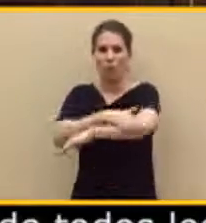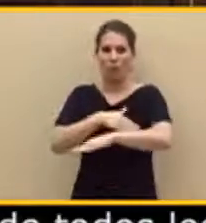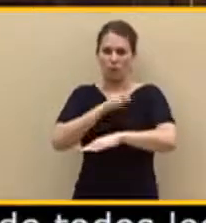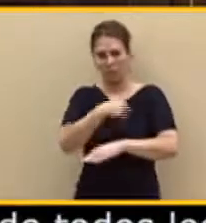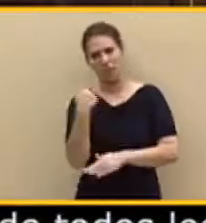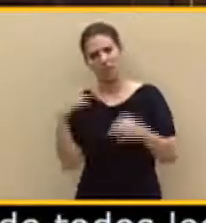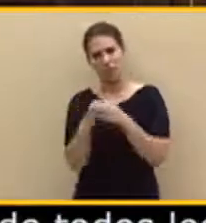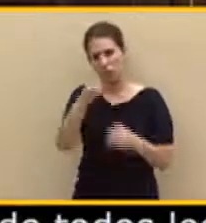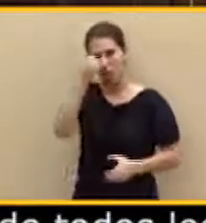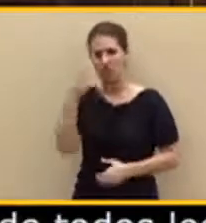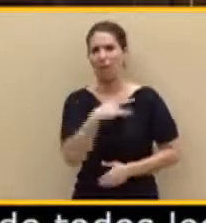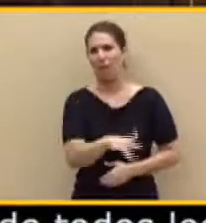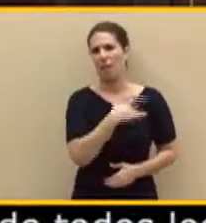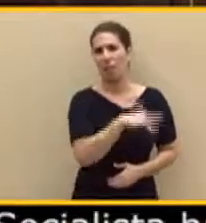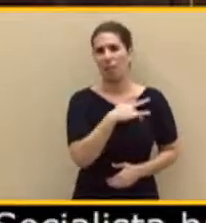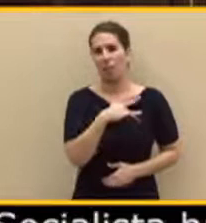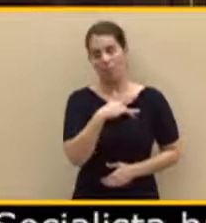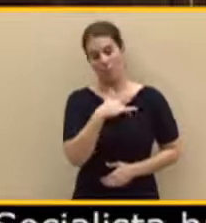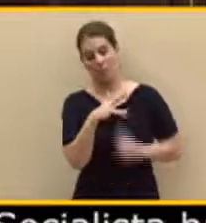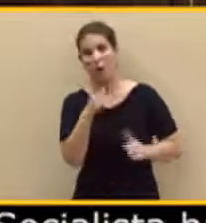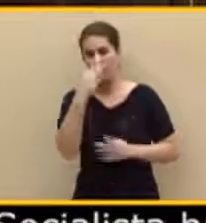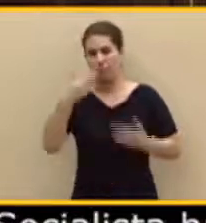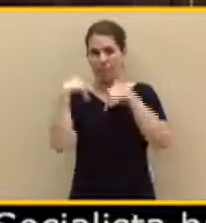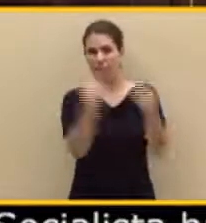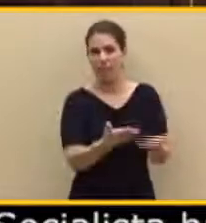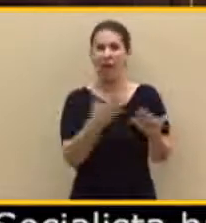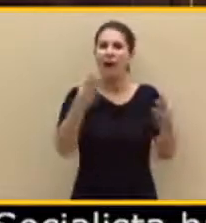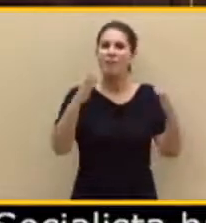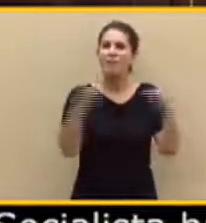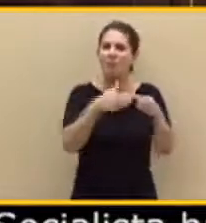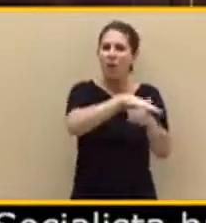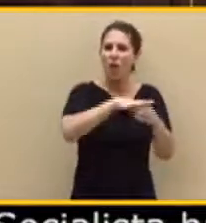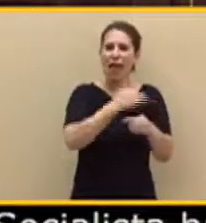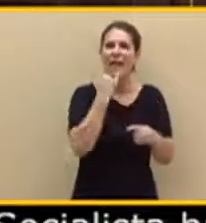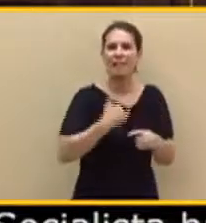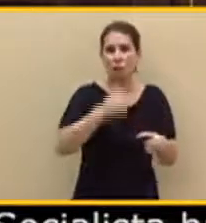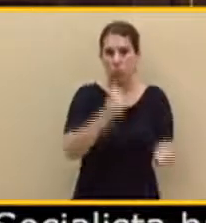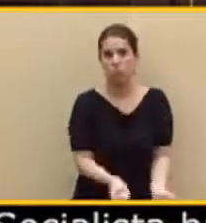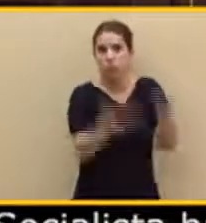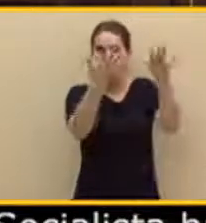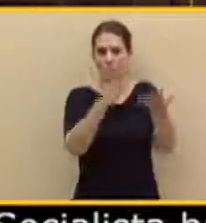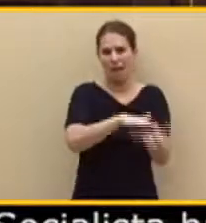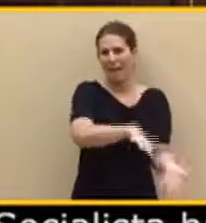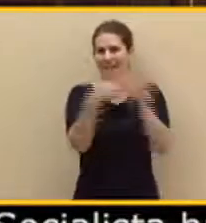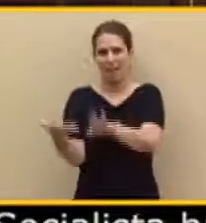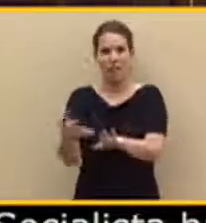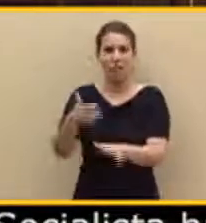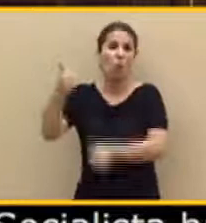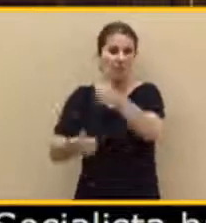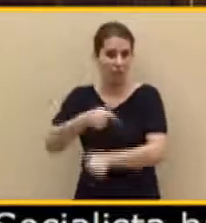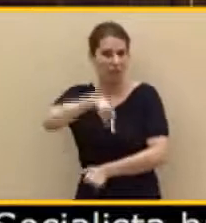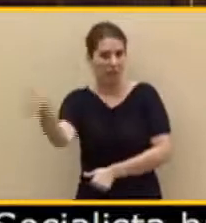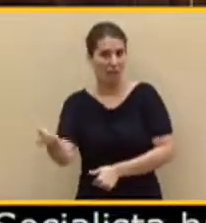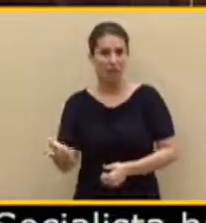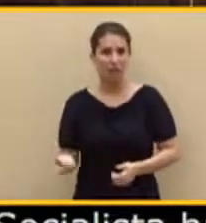bien podría decir regalado, al oligopolio eléctrico en forma de exceso de costes de transición a la competencia. Recuerden también